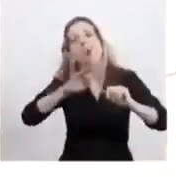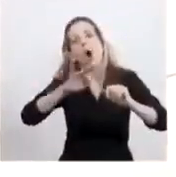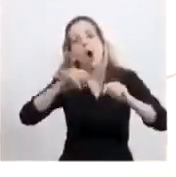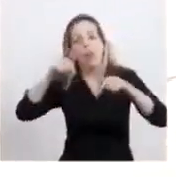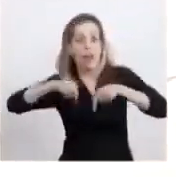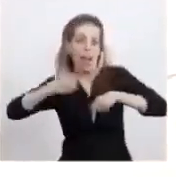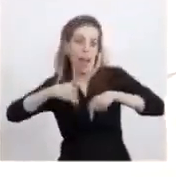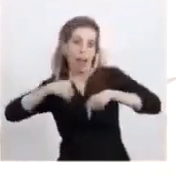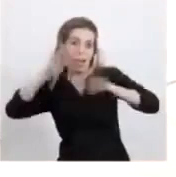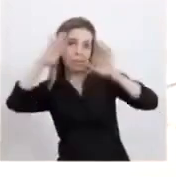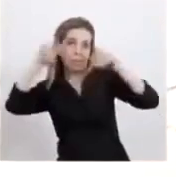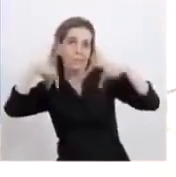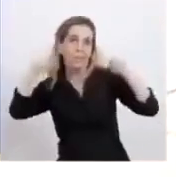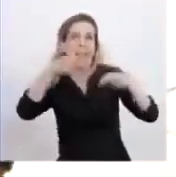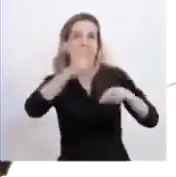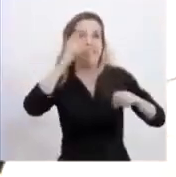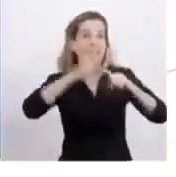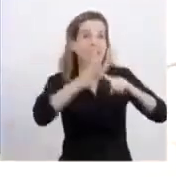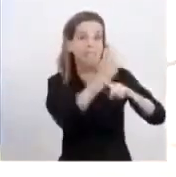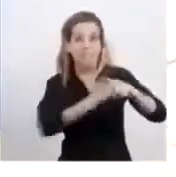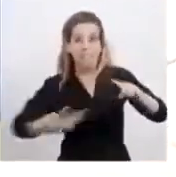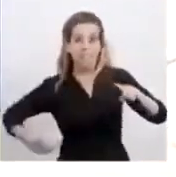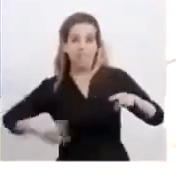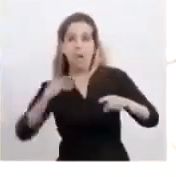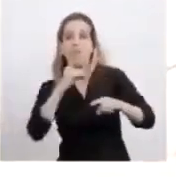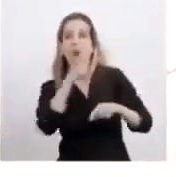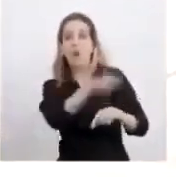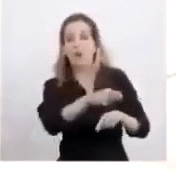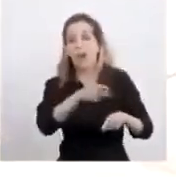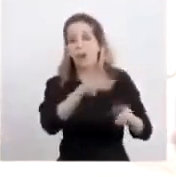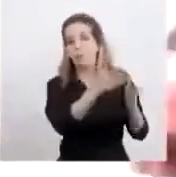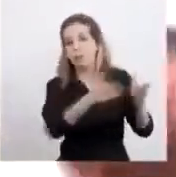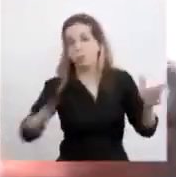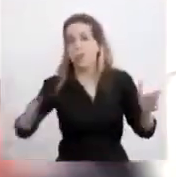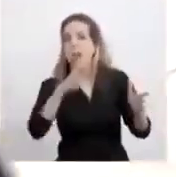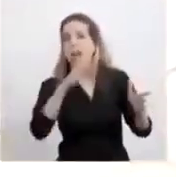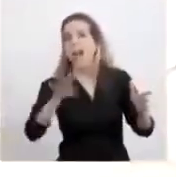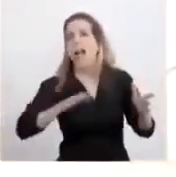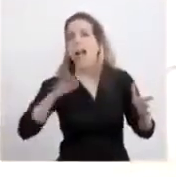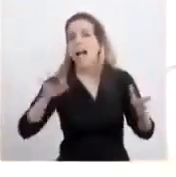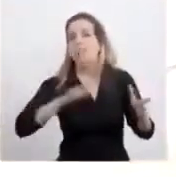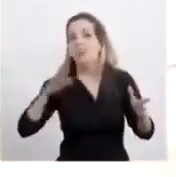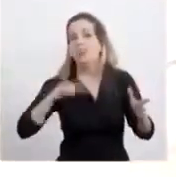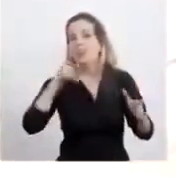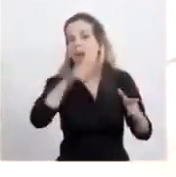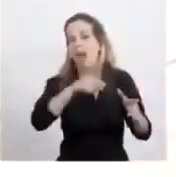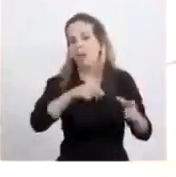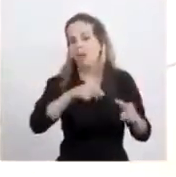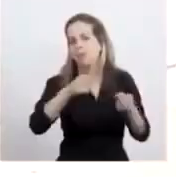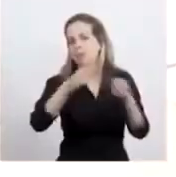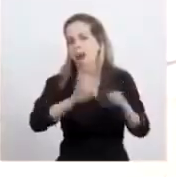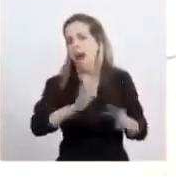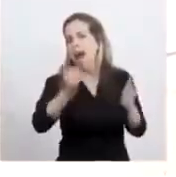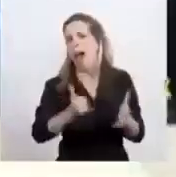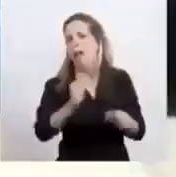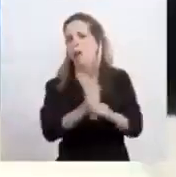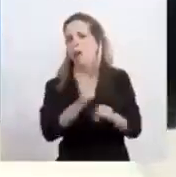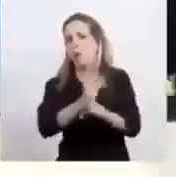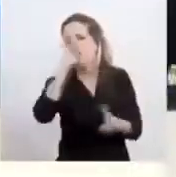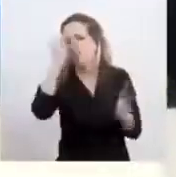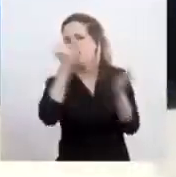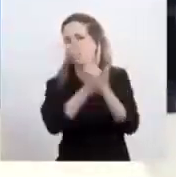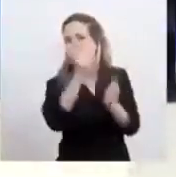quien gobernó Bolivia durante 14 años, dejando huellas en la historia.